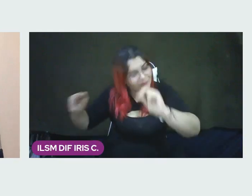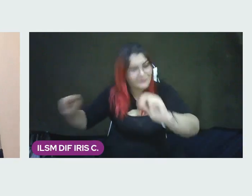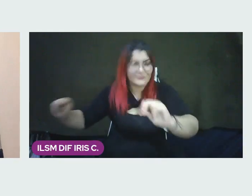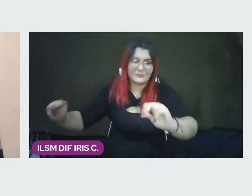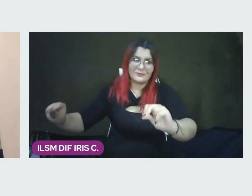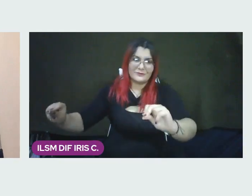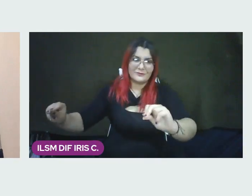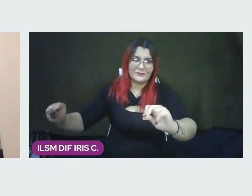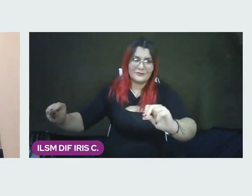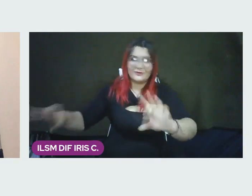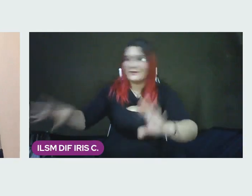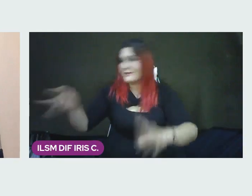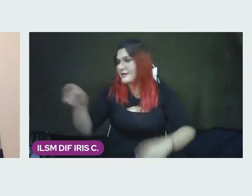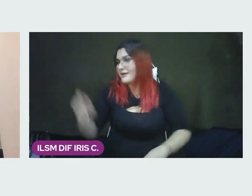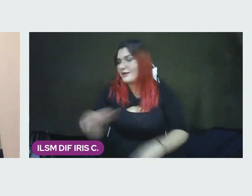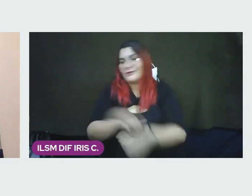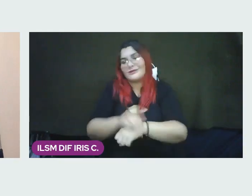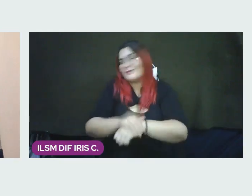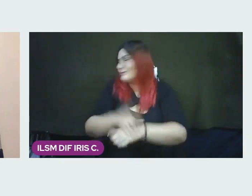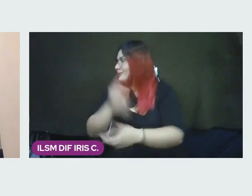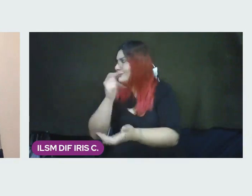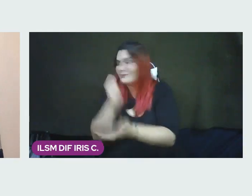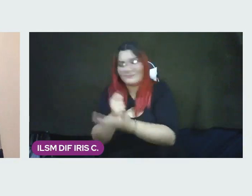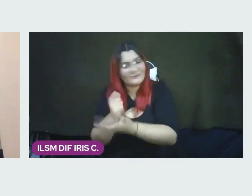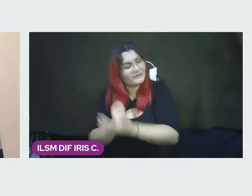nuestros terapeutas ocasionales.